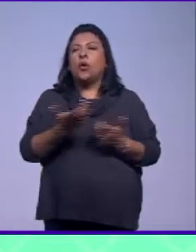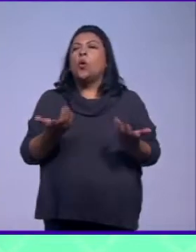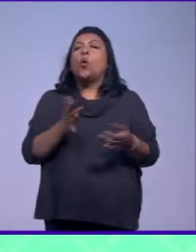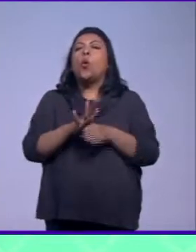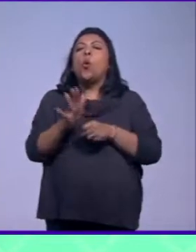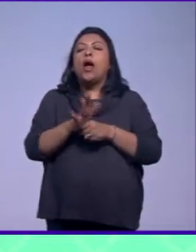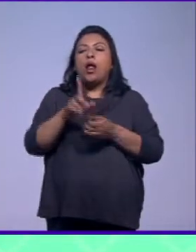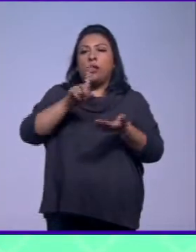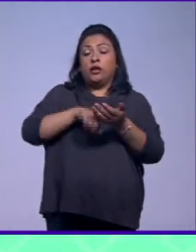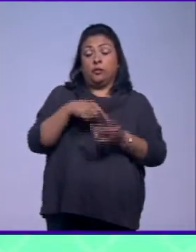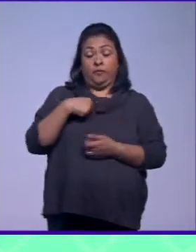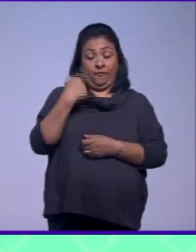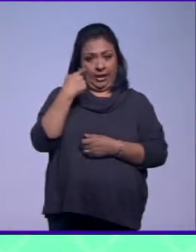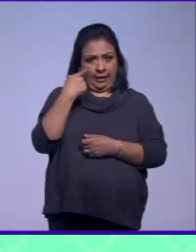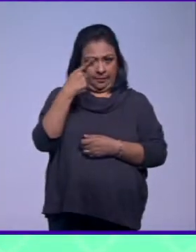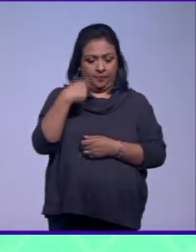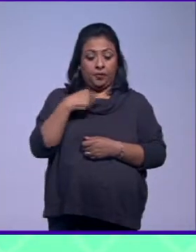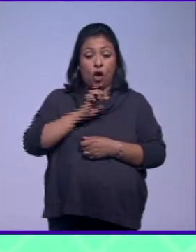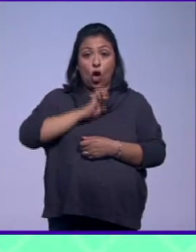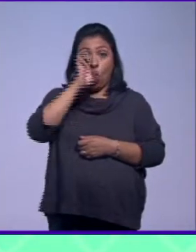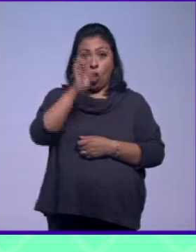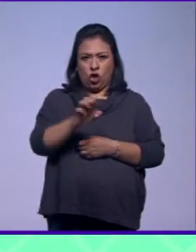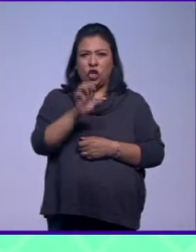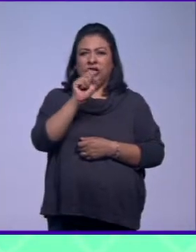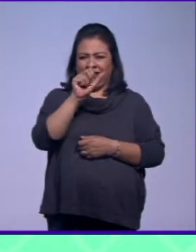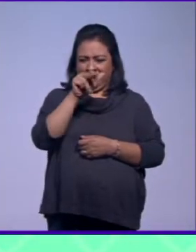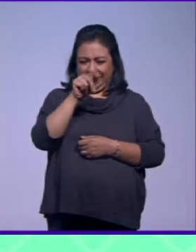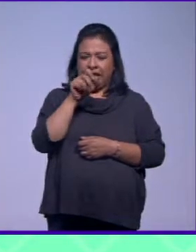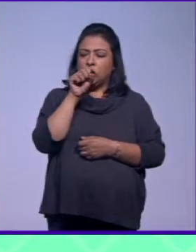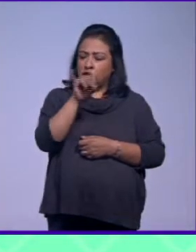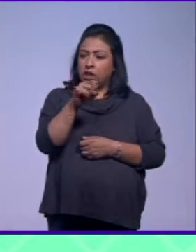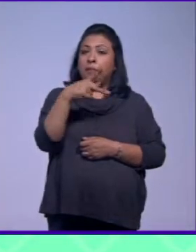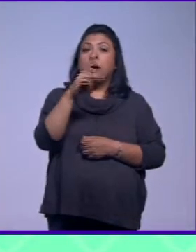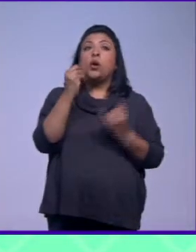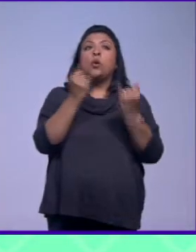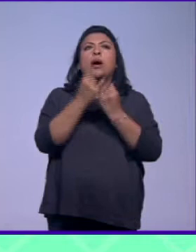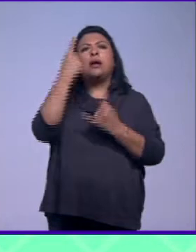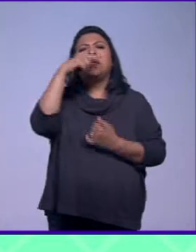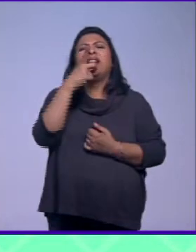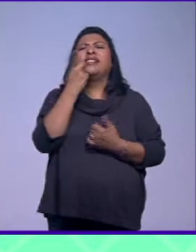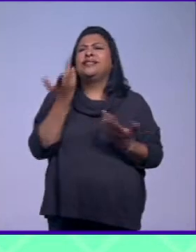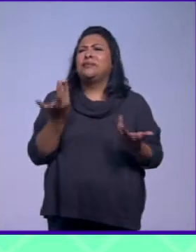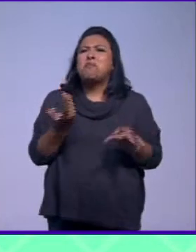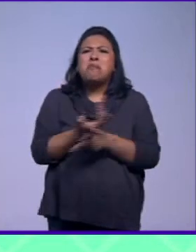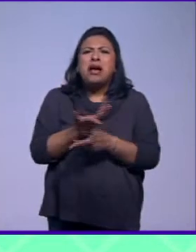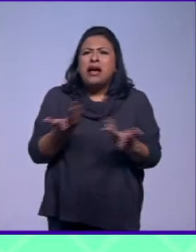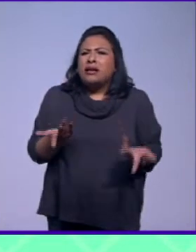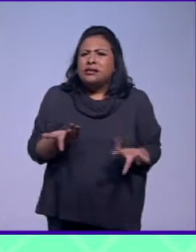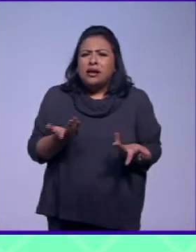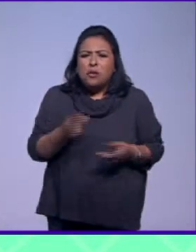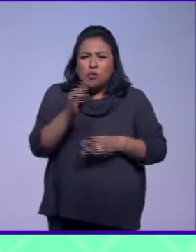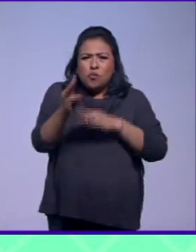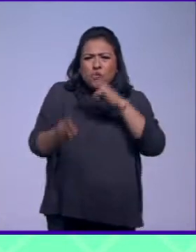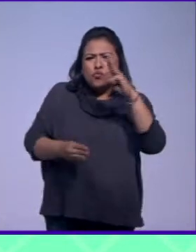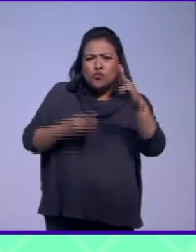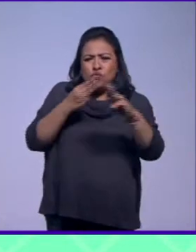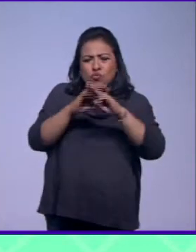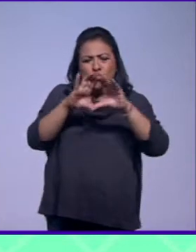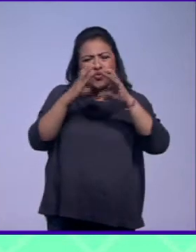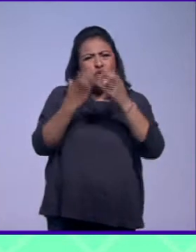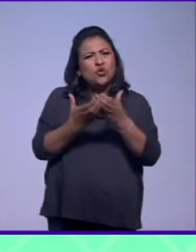sabes para el odio de santiago pero también para decir qué es lo que pasa es un mundo lleno de